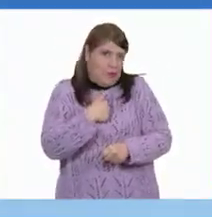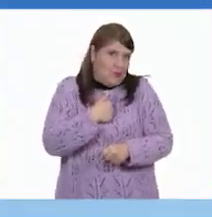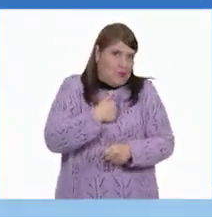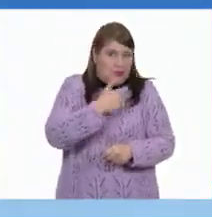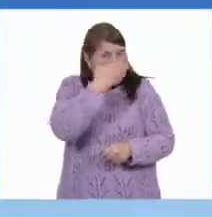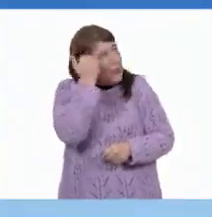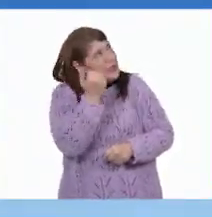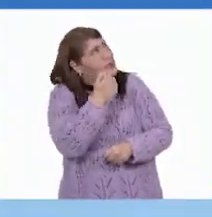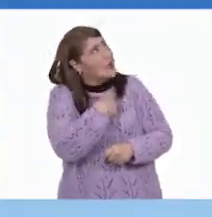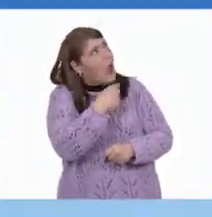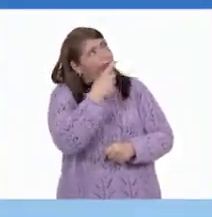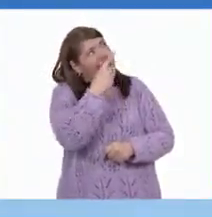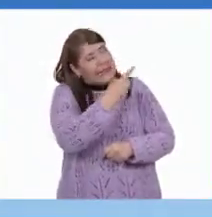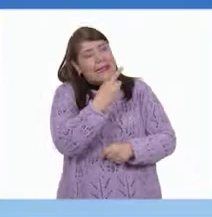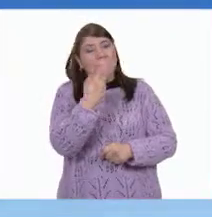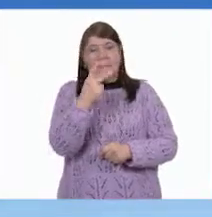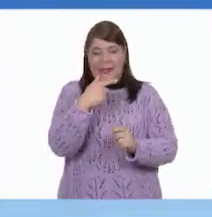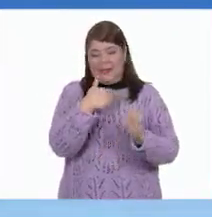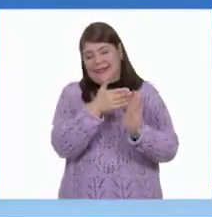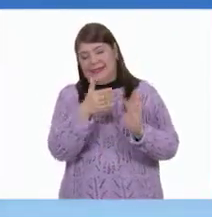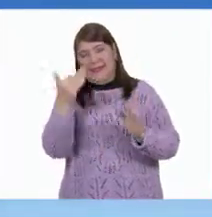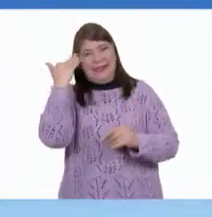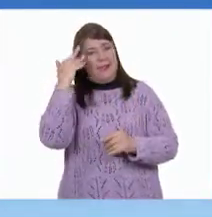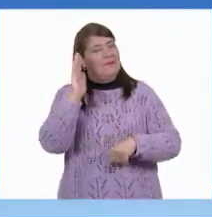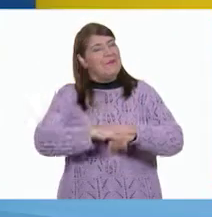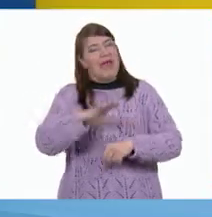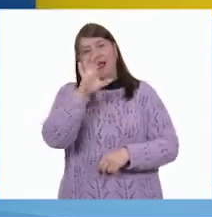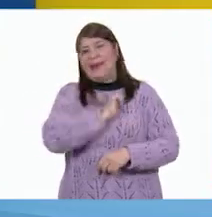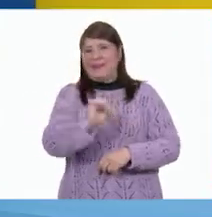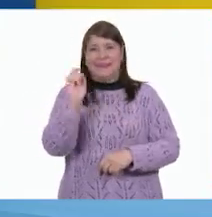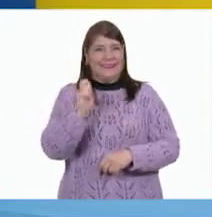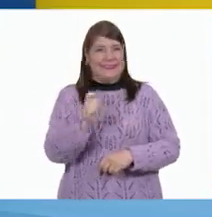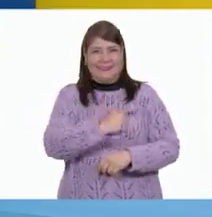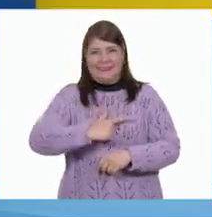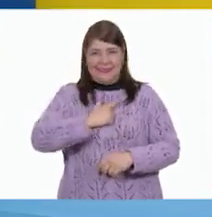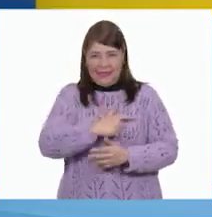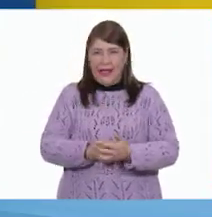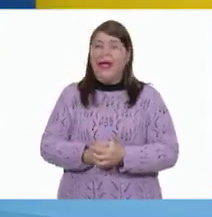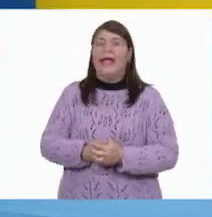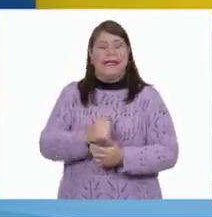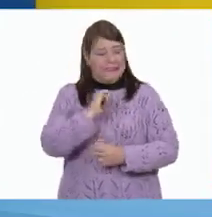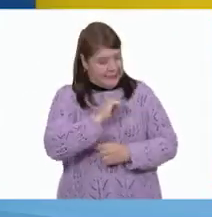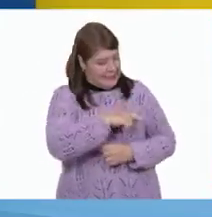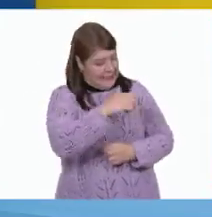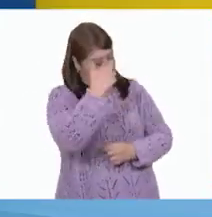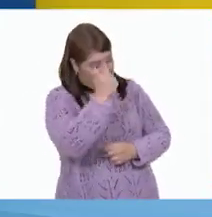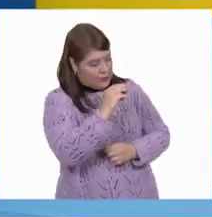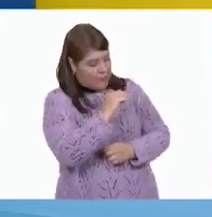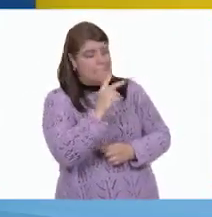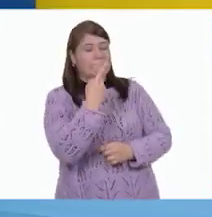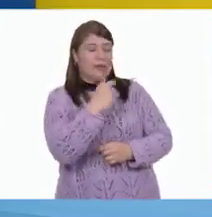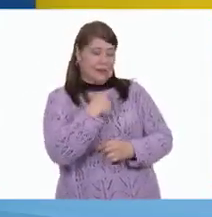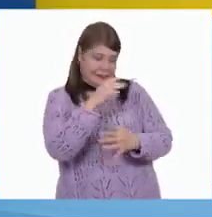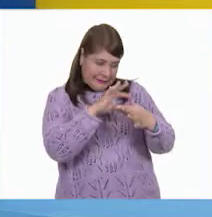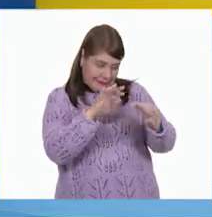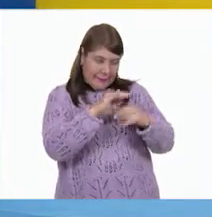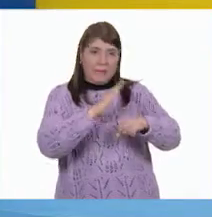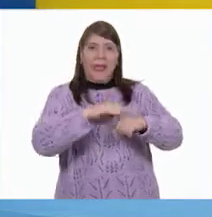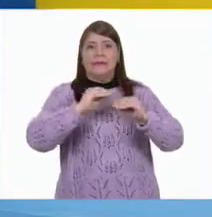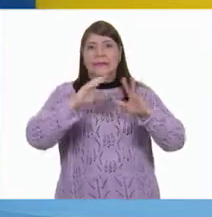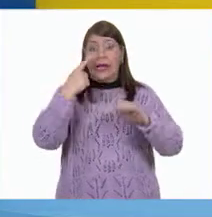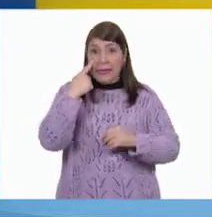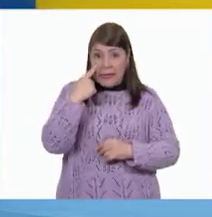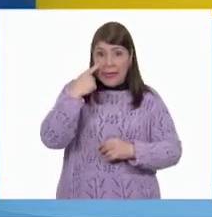pero es mi etapa favorita. Tienes razón, Ton. Pero, a ver, otra vez debí ser más clara. Quise decir